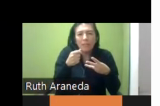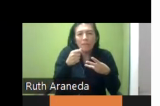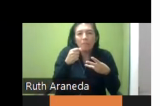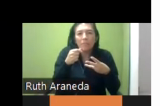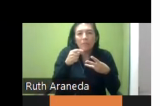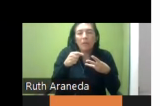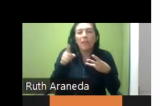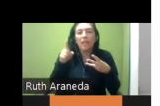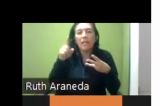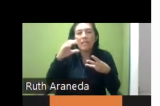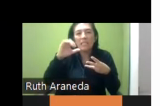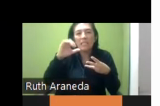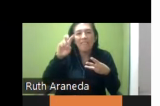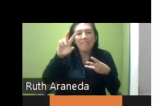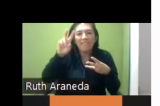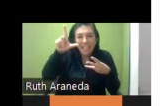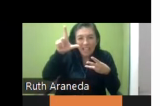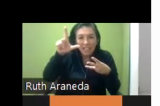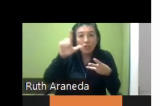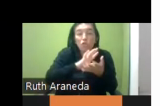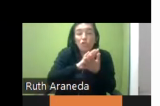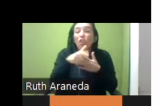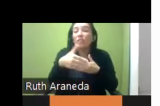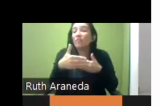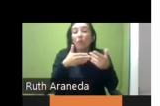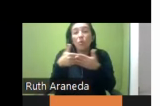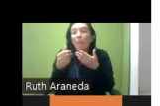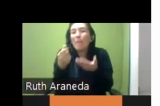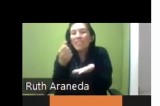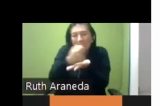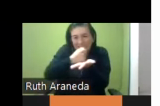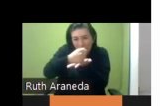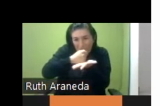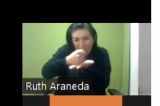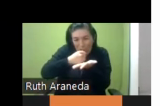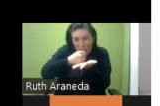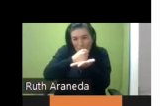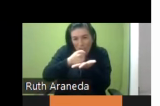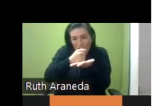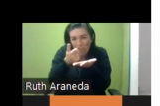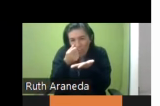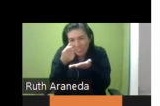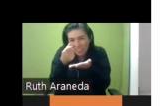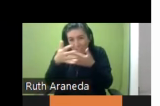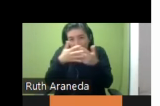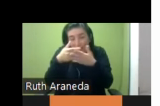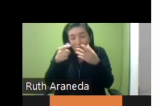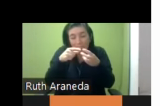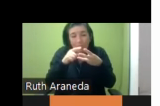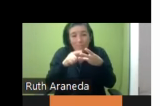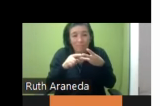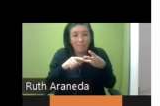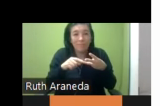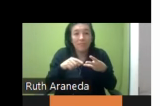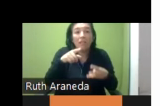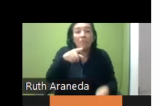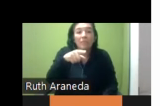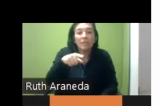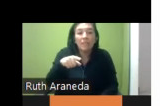cebil. Entonces son todos compuestos naturales psicoactivos, pero contienen diferentes cosas. Y aquí tenemos al